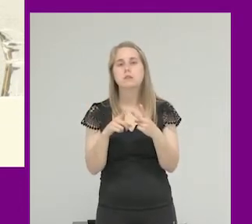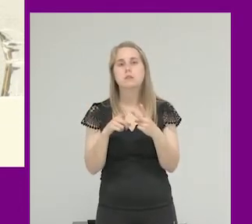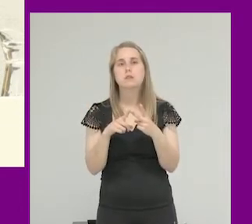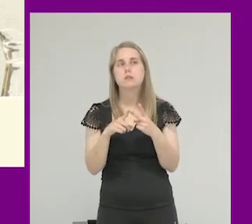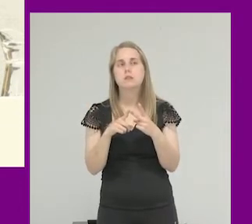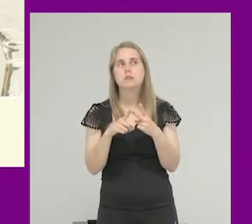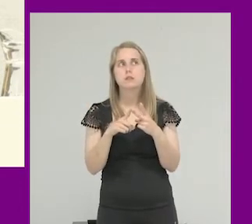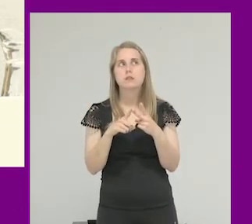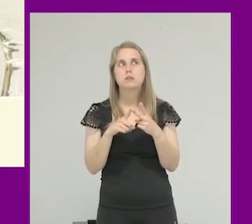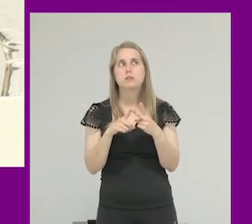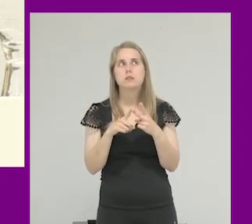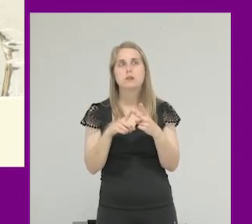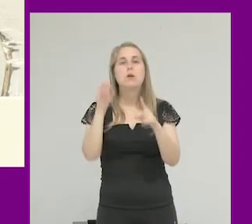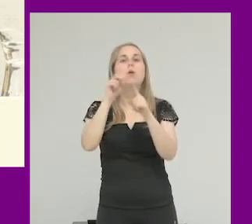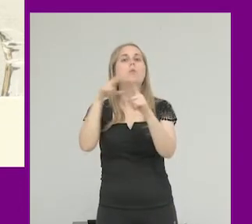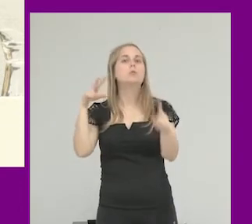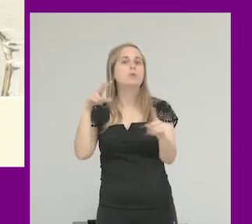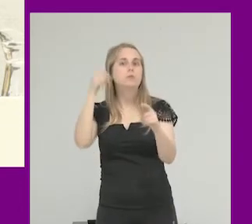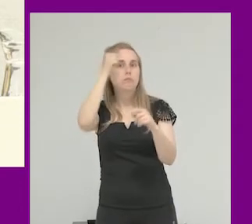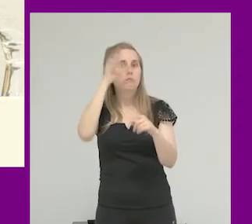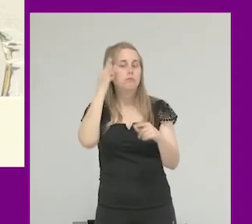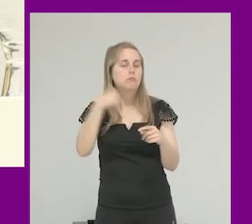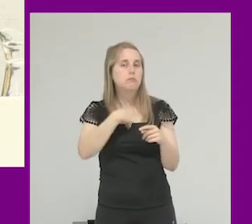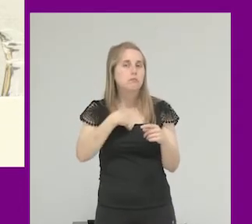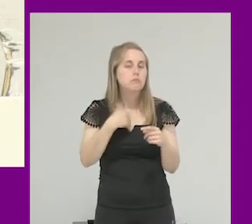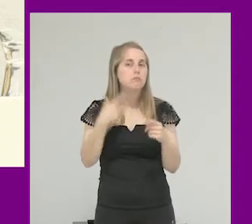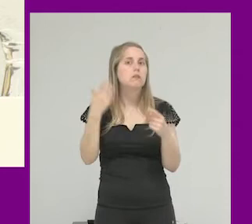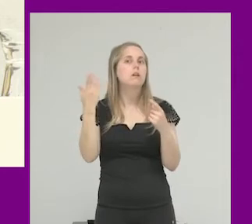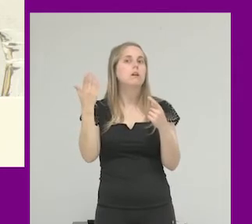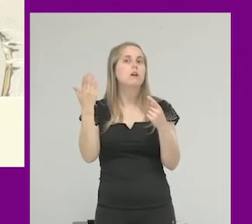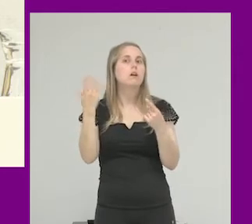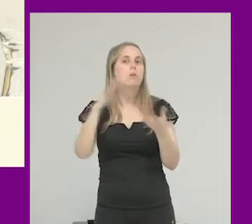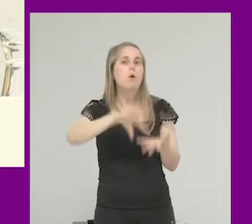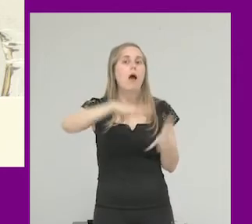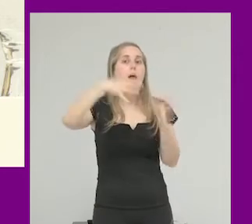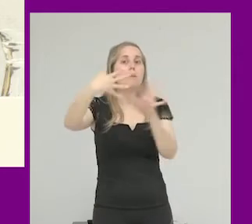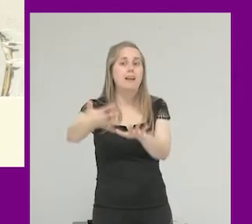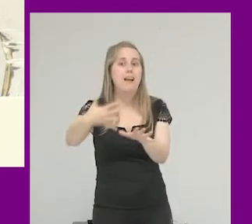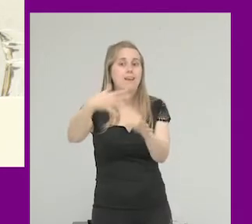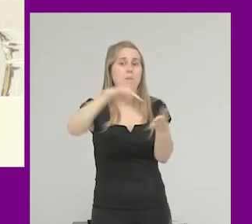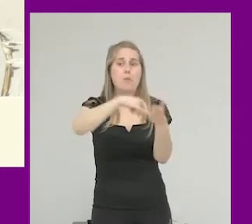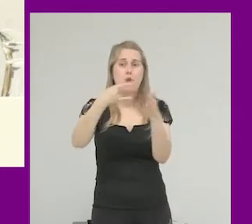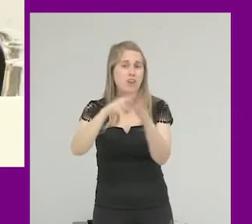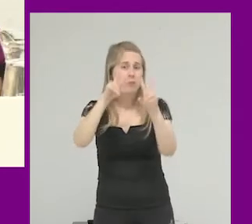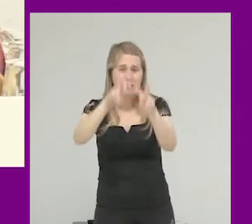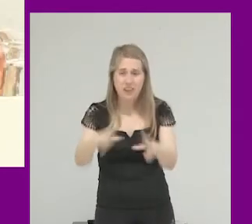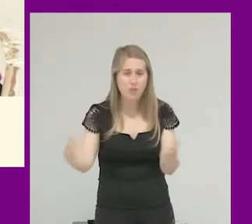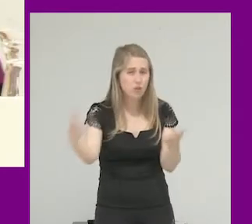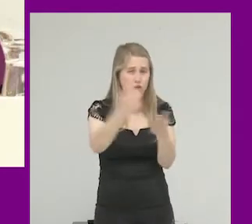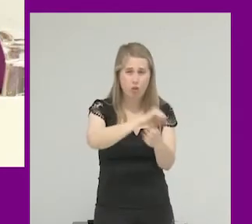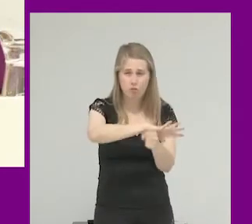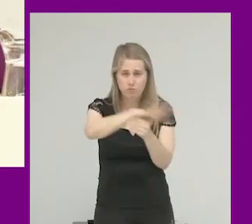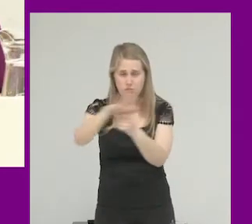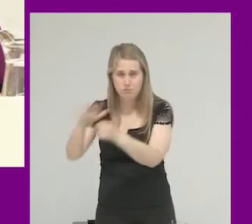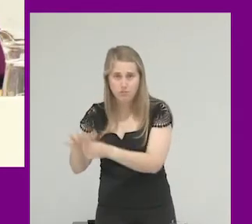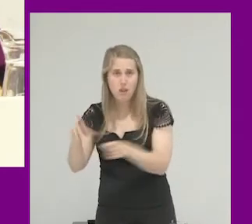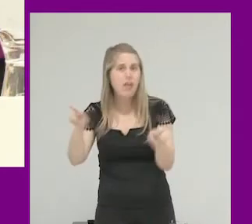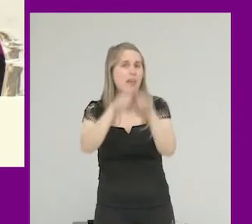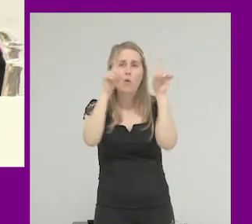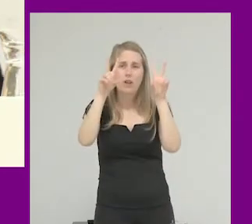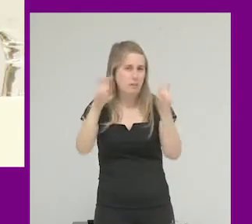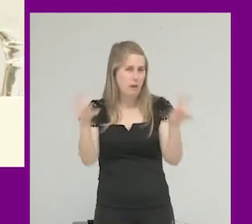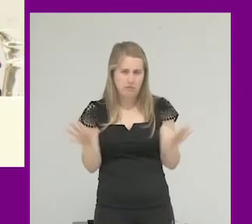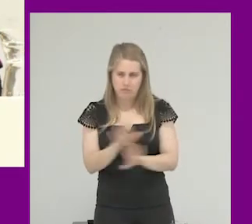que la perspectiva de género se aplique en todos los proyectos de investigación con independencia de la materia que